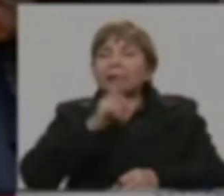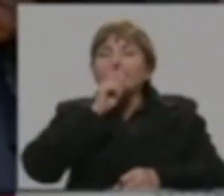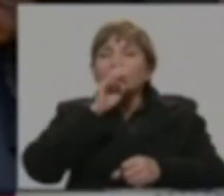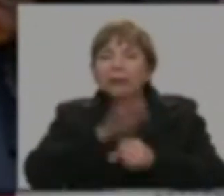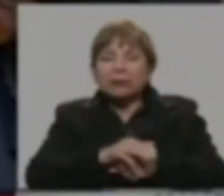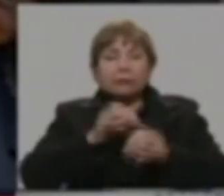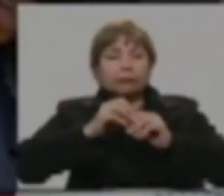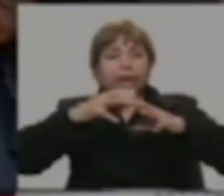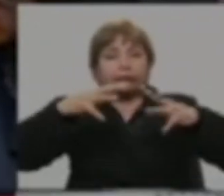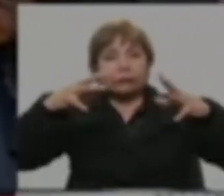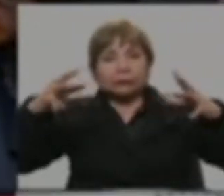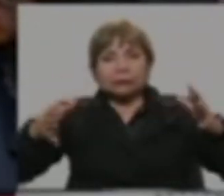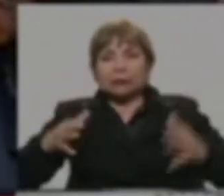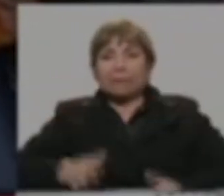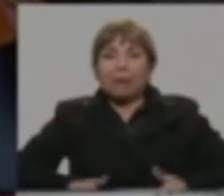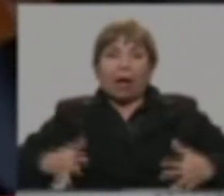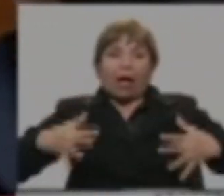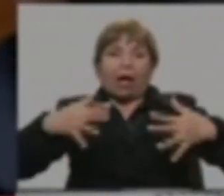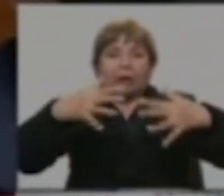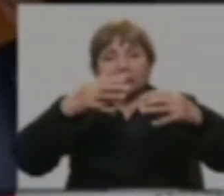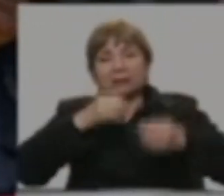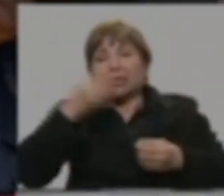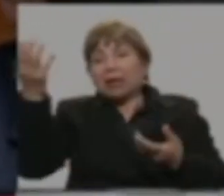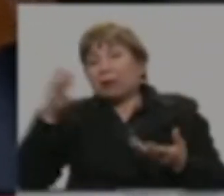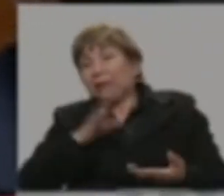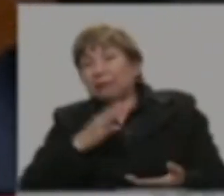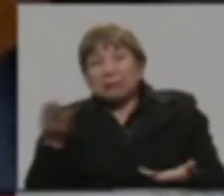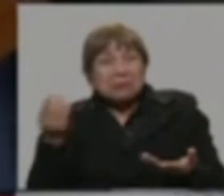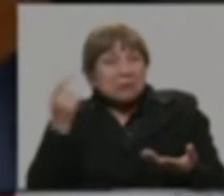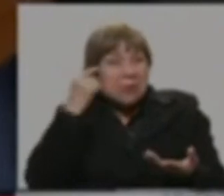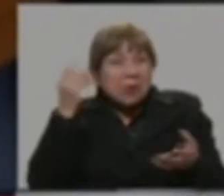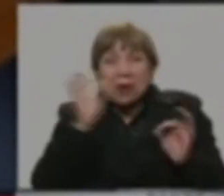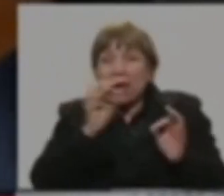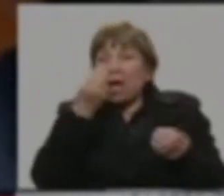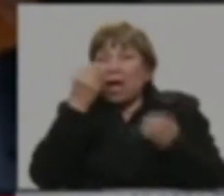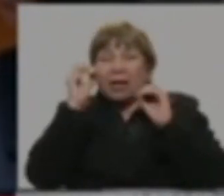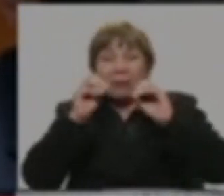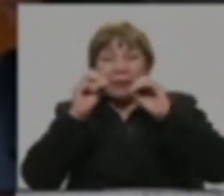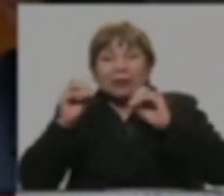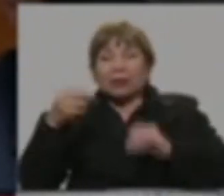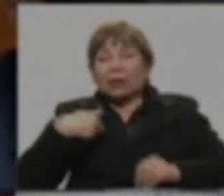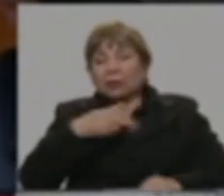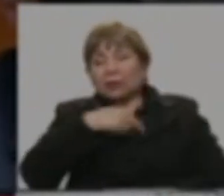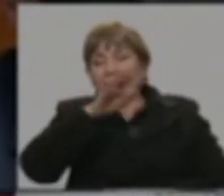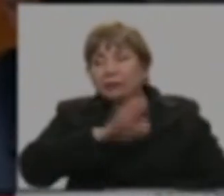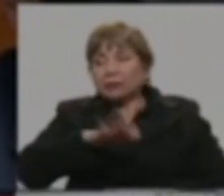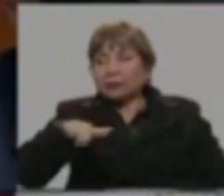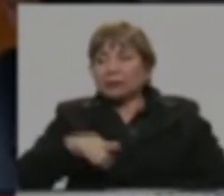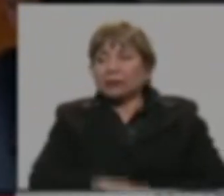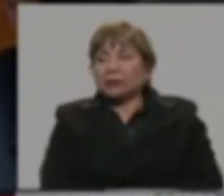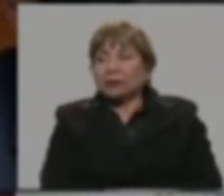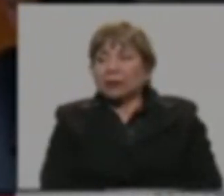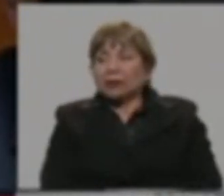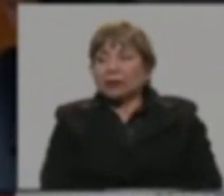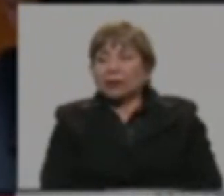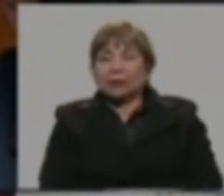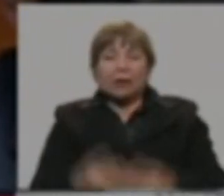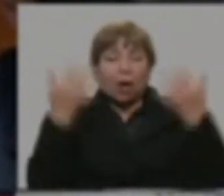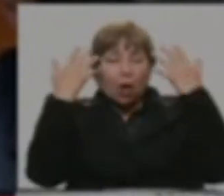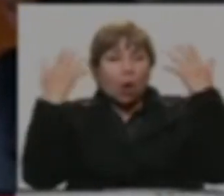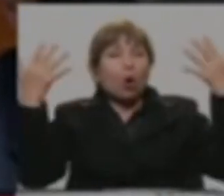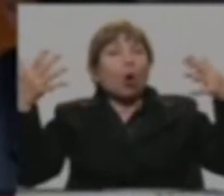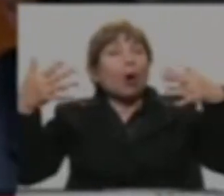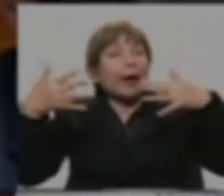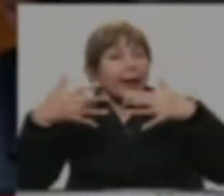solo ensanchan la panza de la burocracia, pero que no alimentarán a nuestros niños.